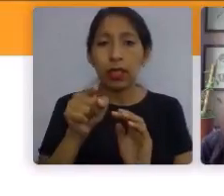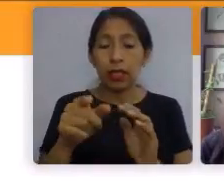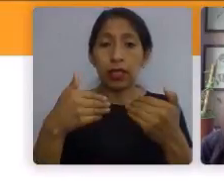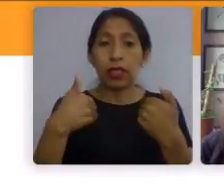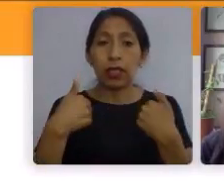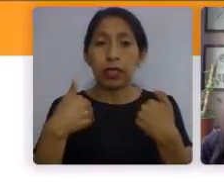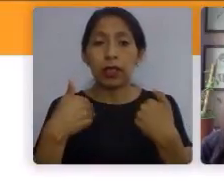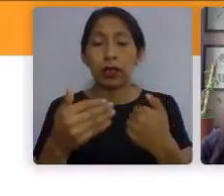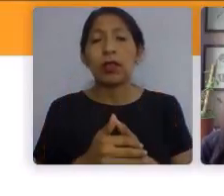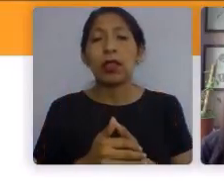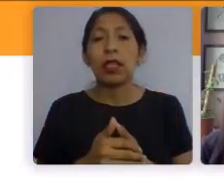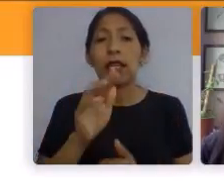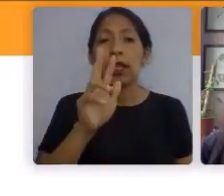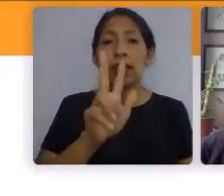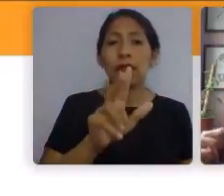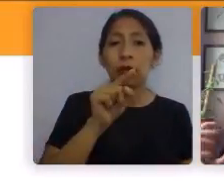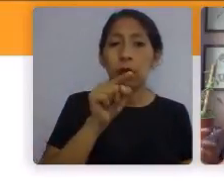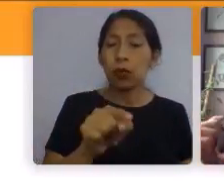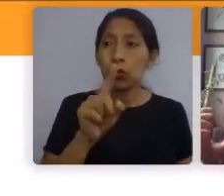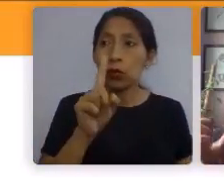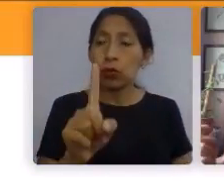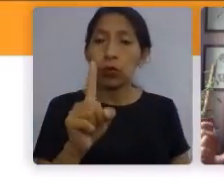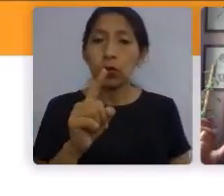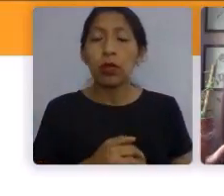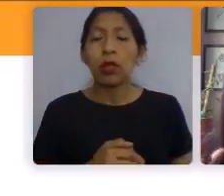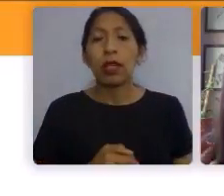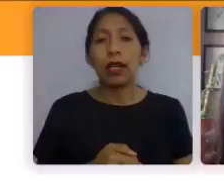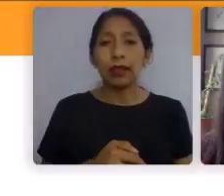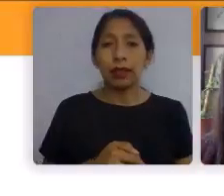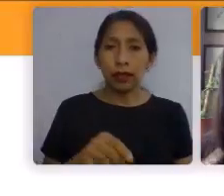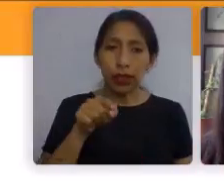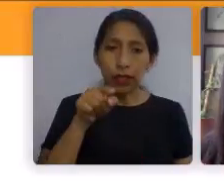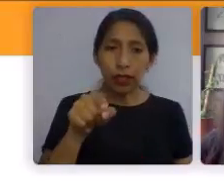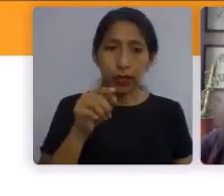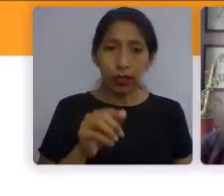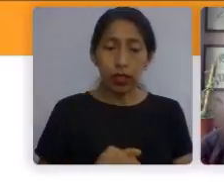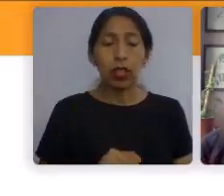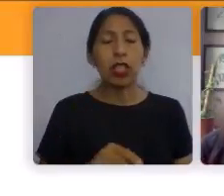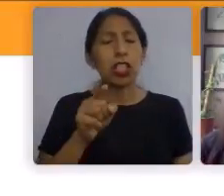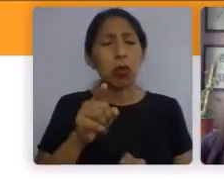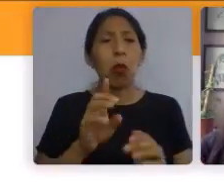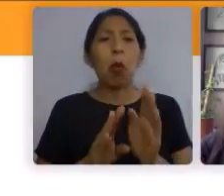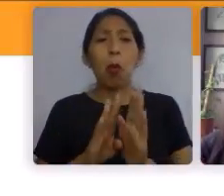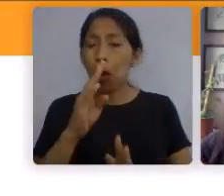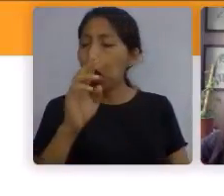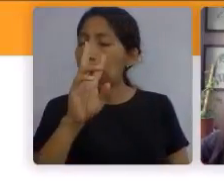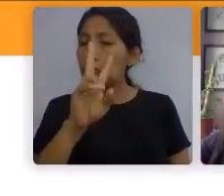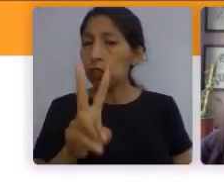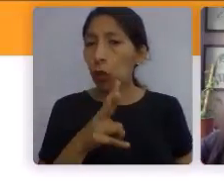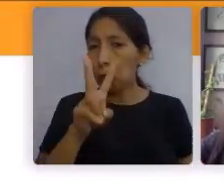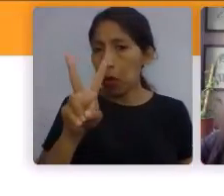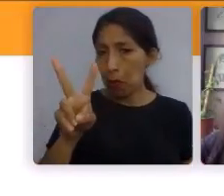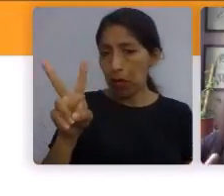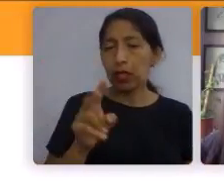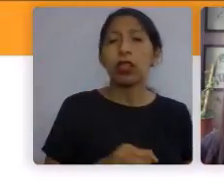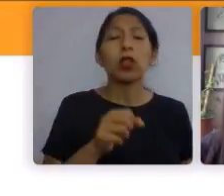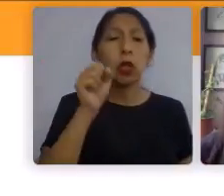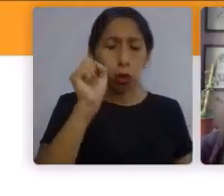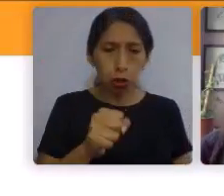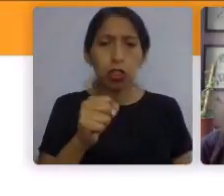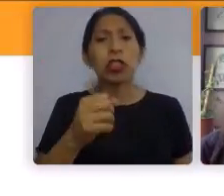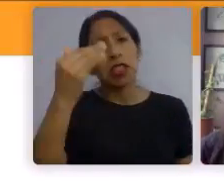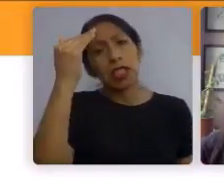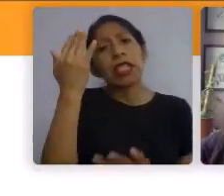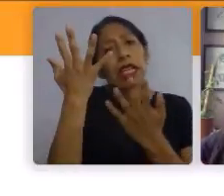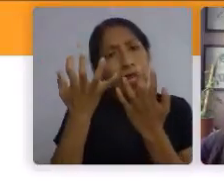recuperación del 3.1%, o sea, todavía vemos una brecha en la recuperación, y para el 2022 se espera que haya un